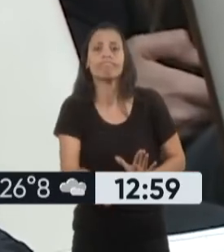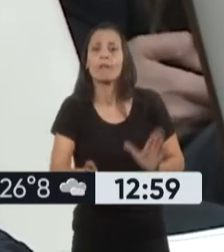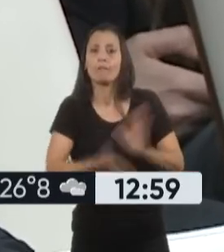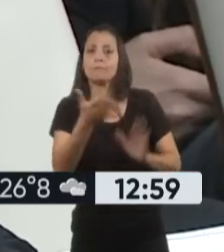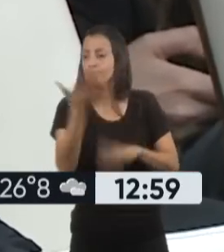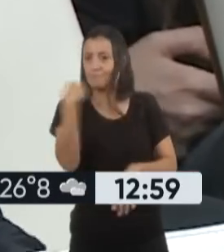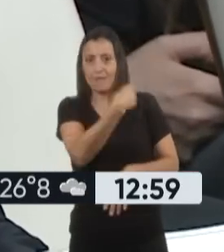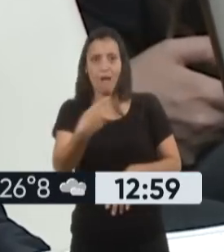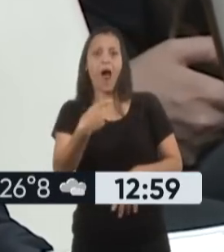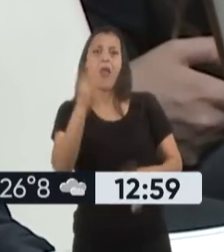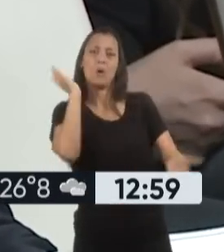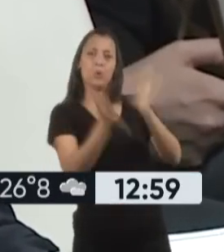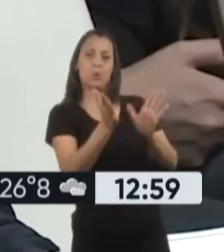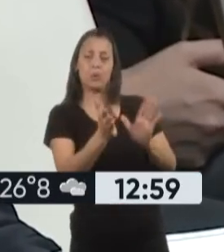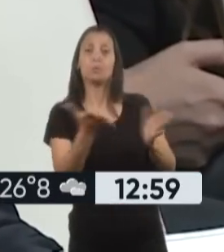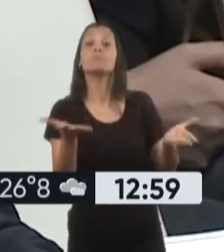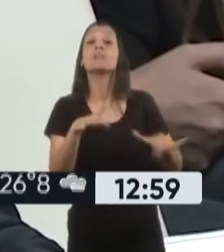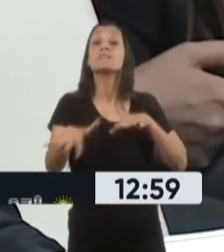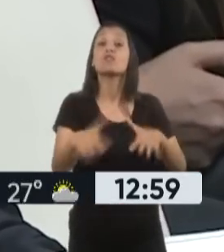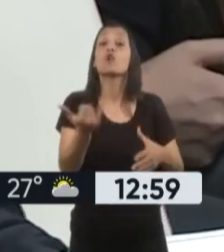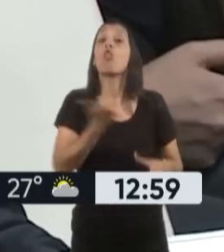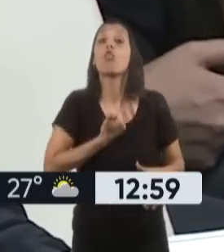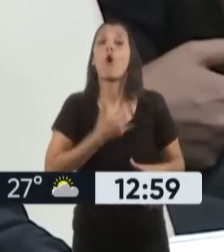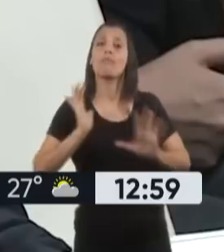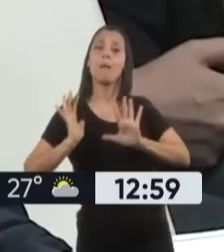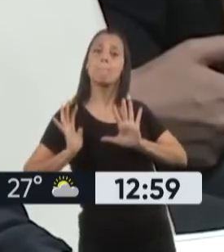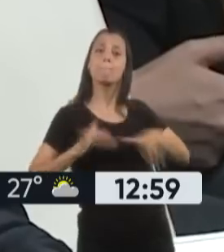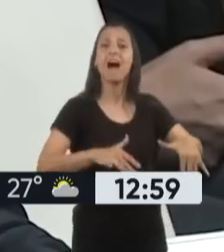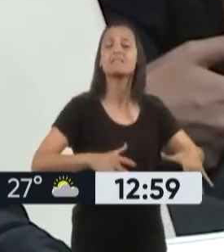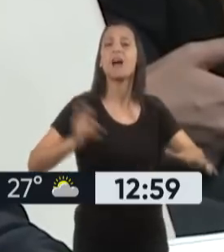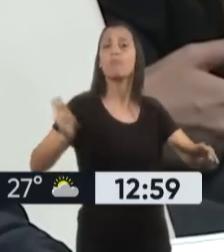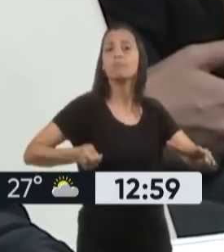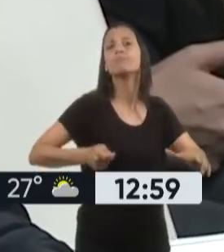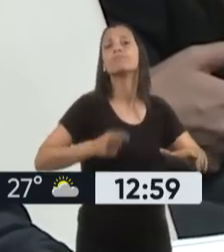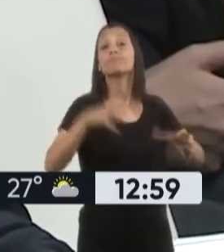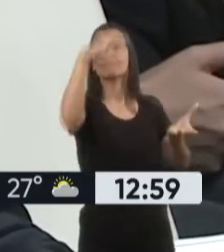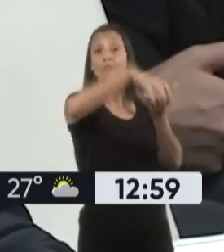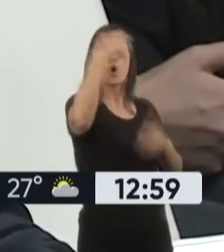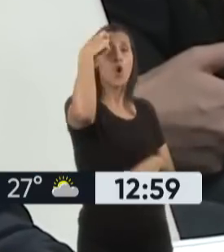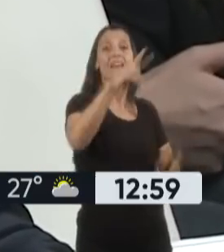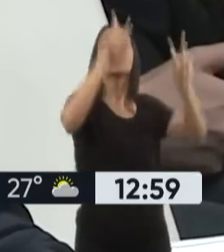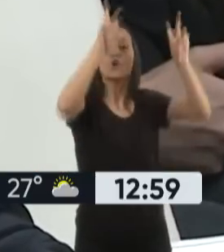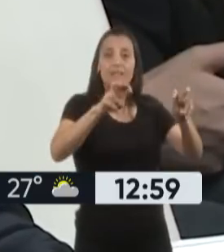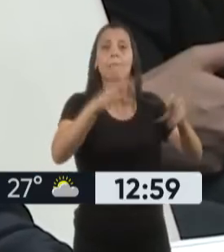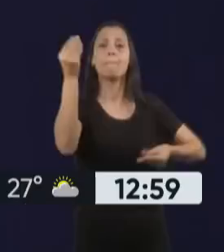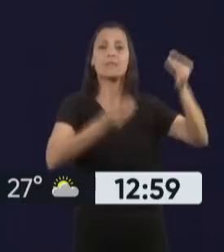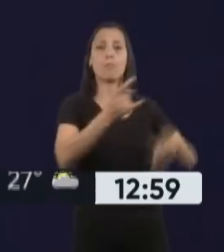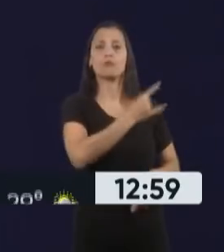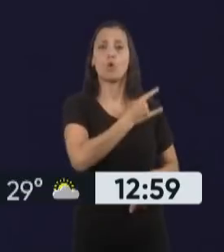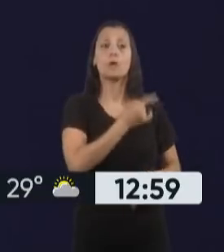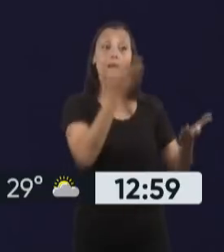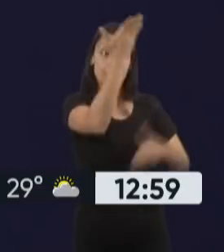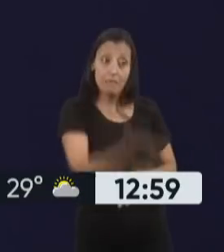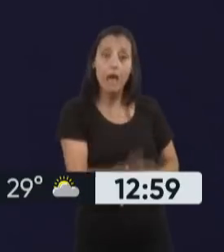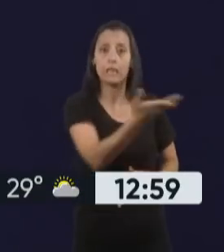en este caso en el contexto de la marcha, la denominada marcha en el Congreso por tema universidades. Este